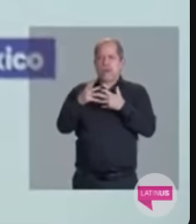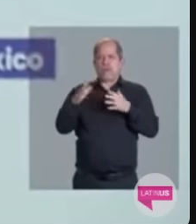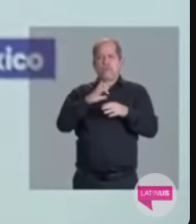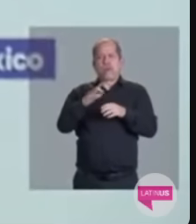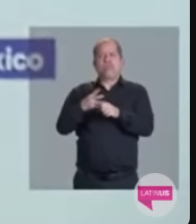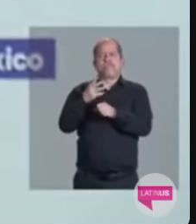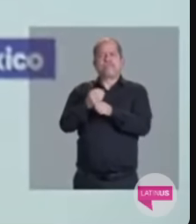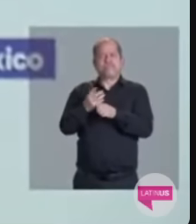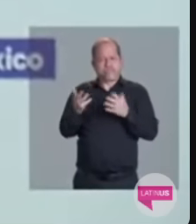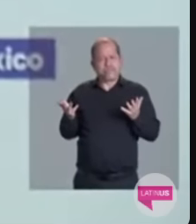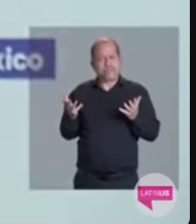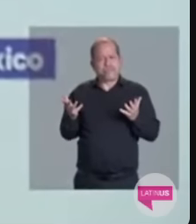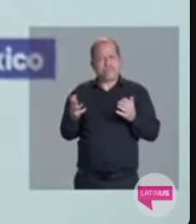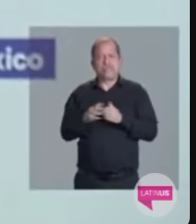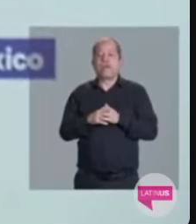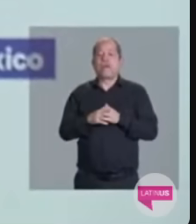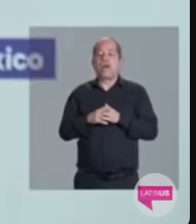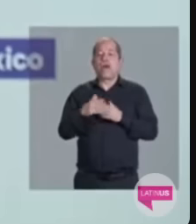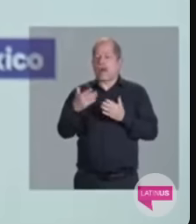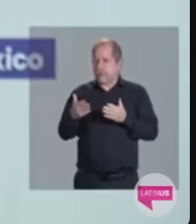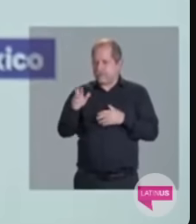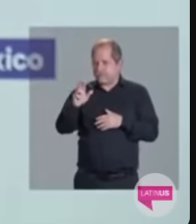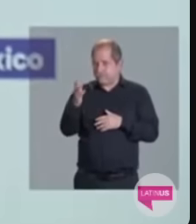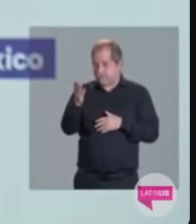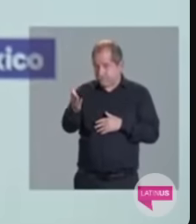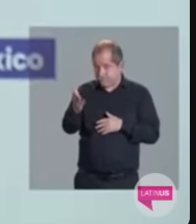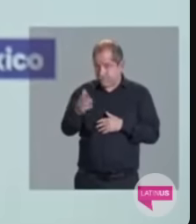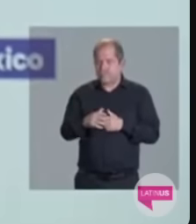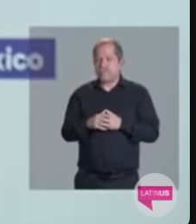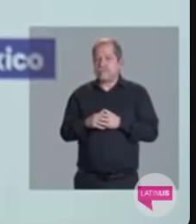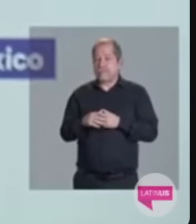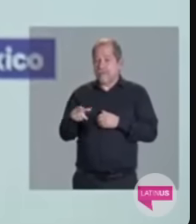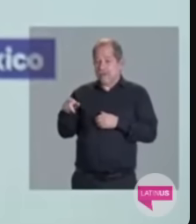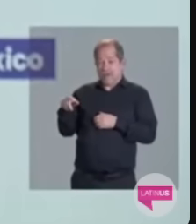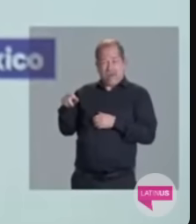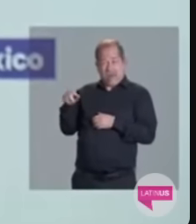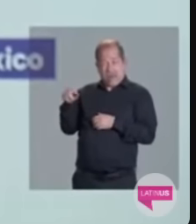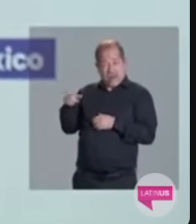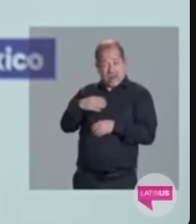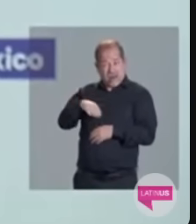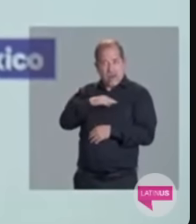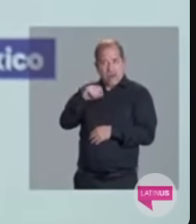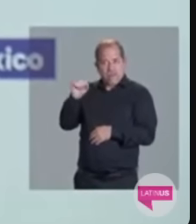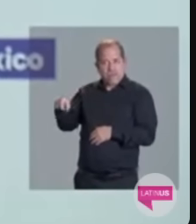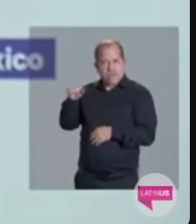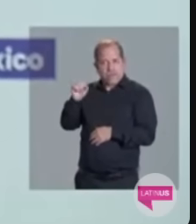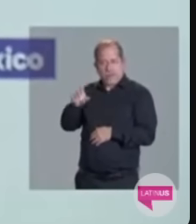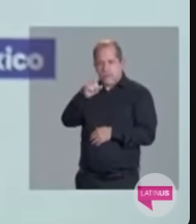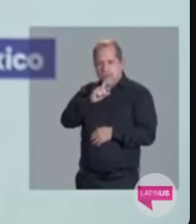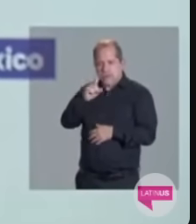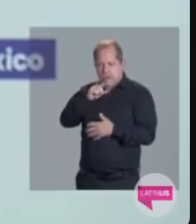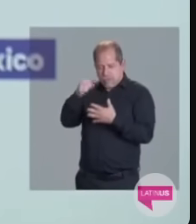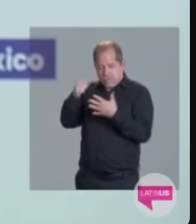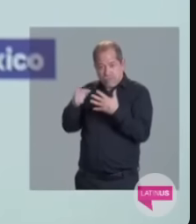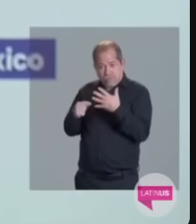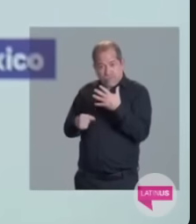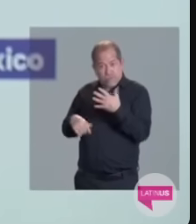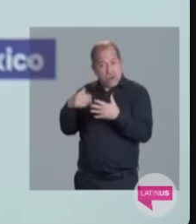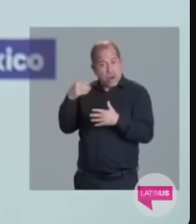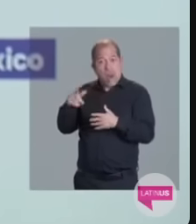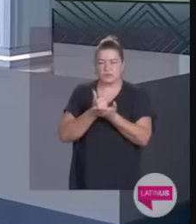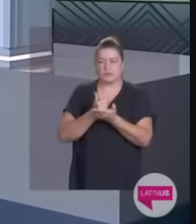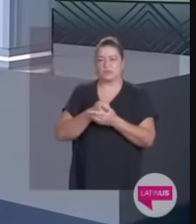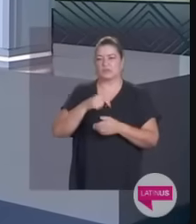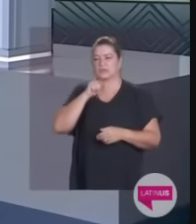una candidata serial de las mentiras realmente ni Ella se cree sus cuentos que este gobierno ha protegido el